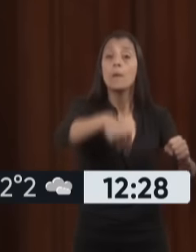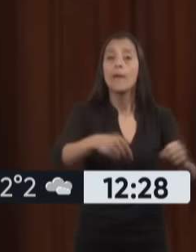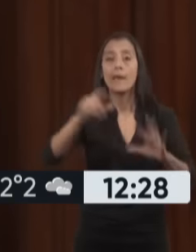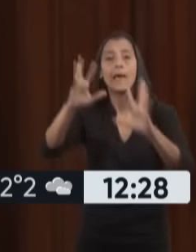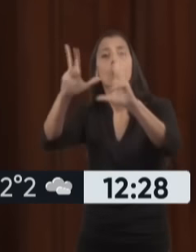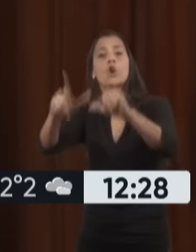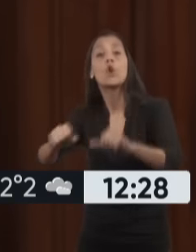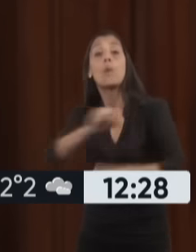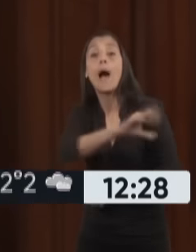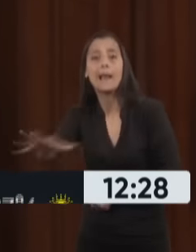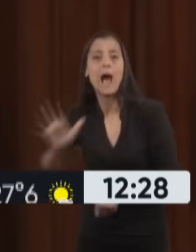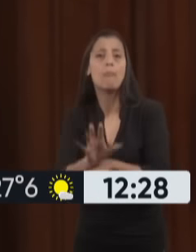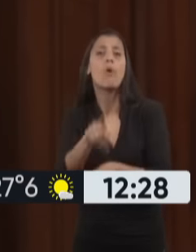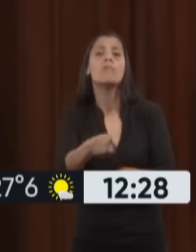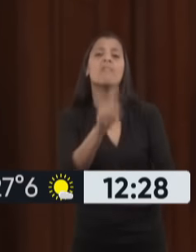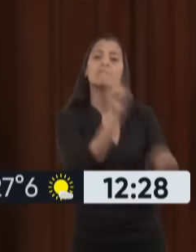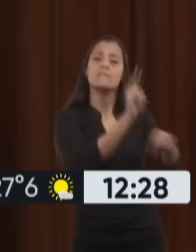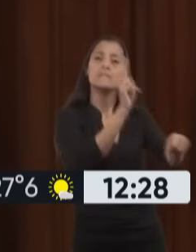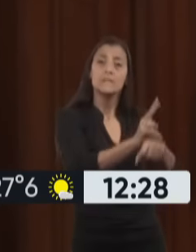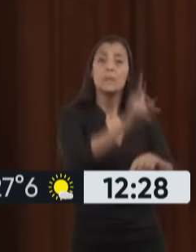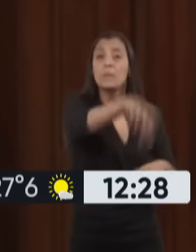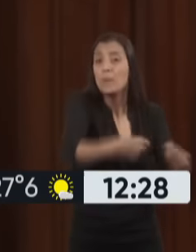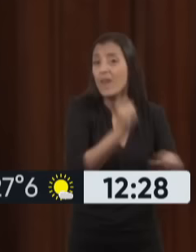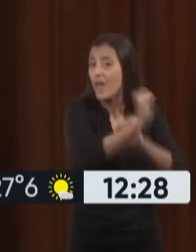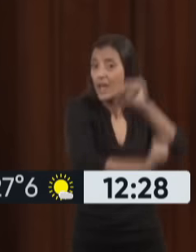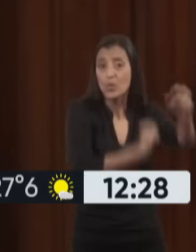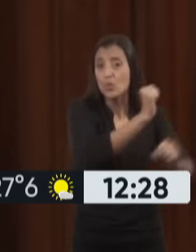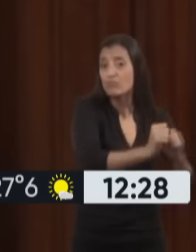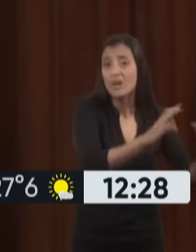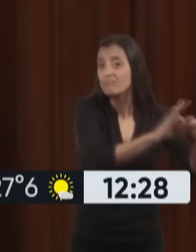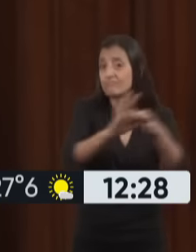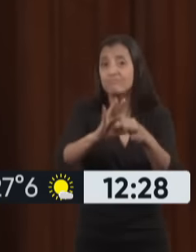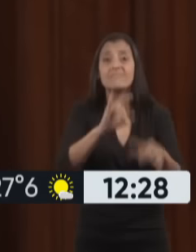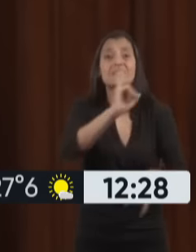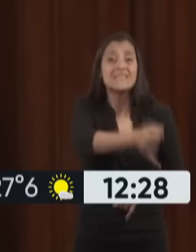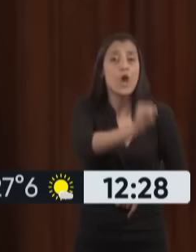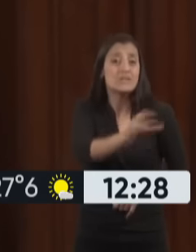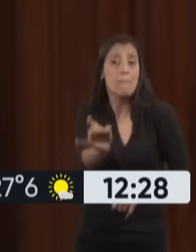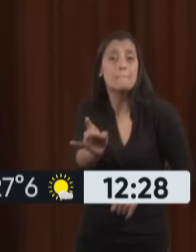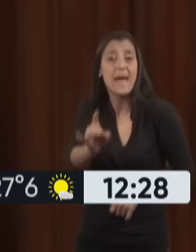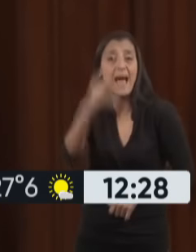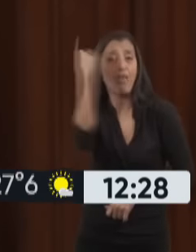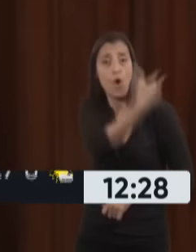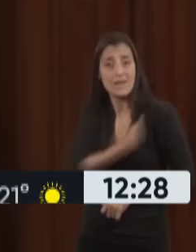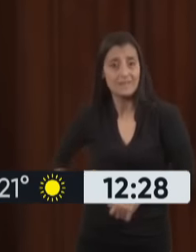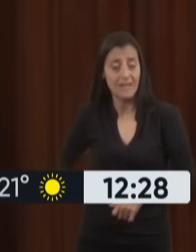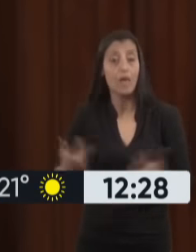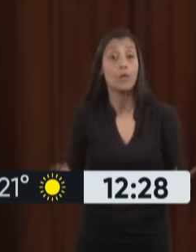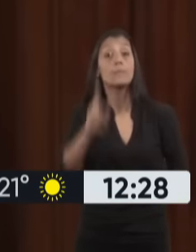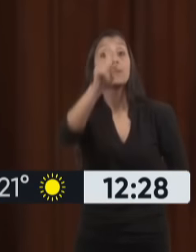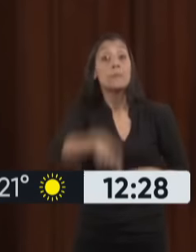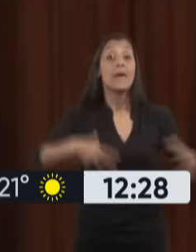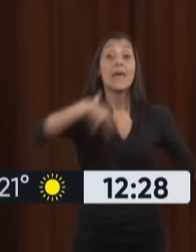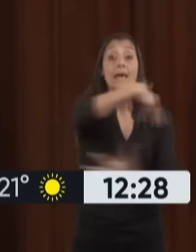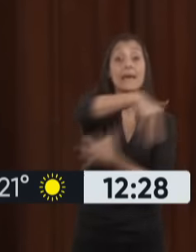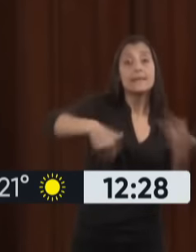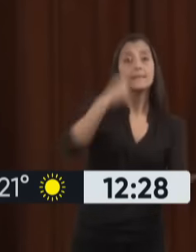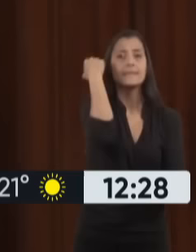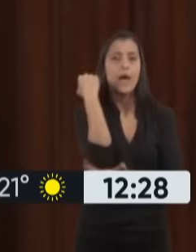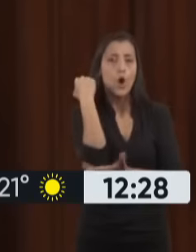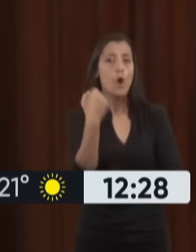esa protección lo único que generó es un sector industrial adicto al Estado. Esta es una de las raíces de las crisis económicas estructurales